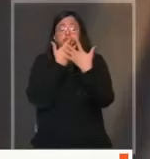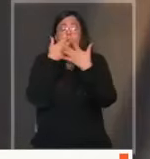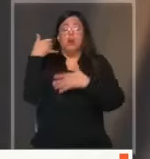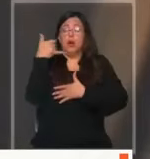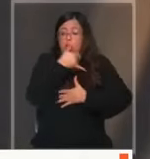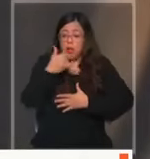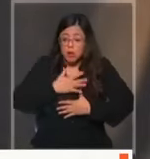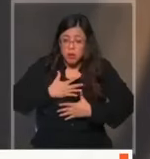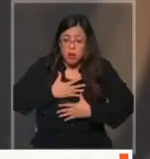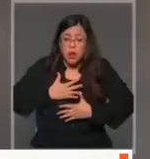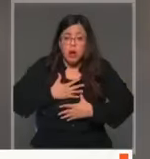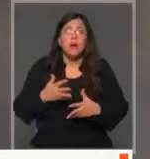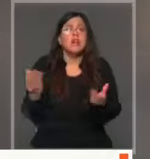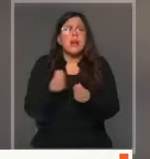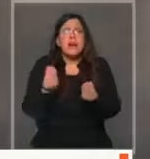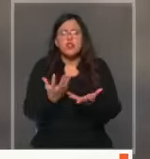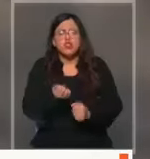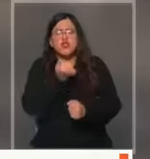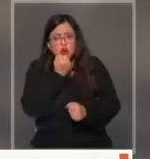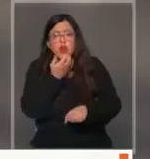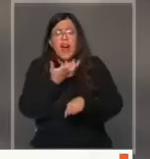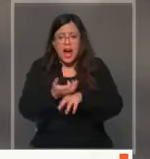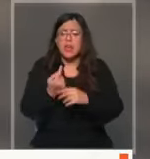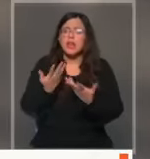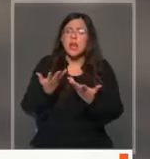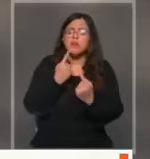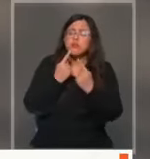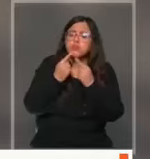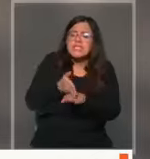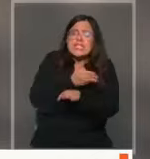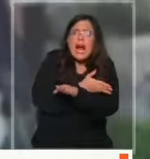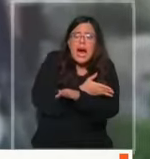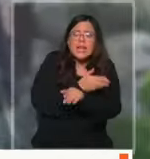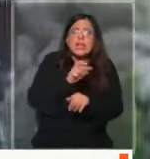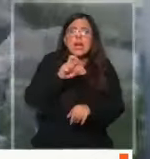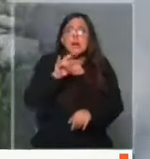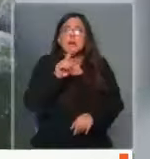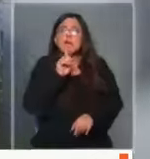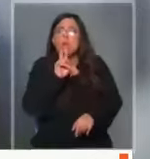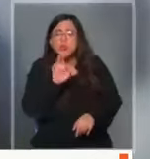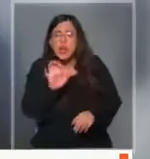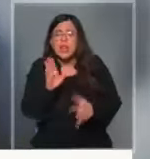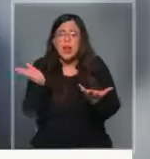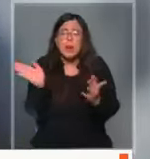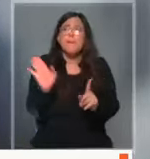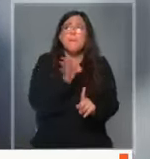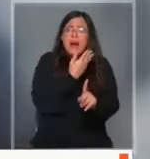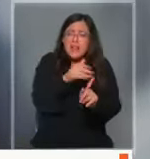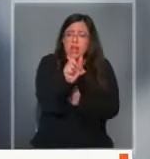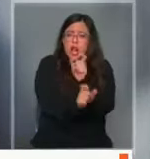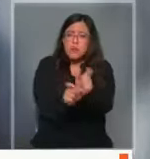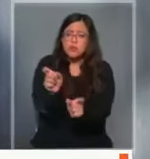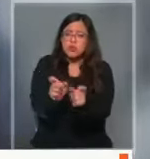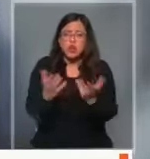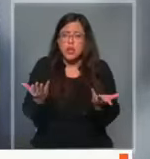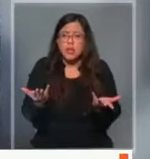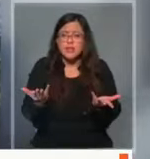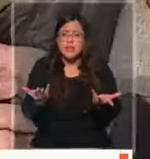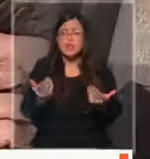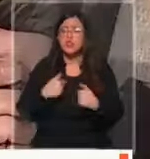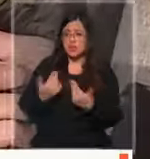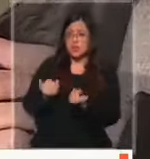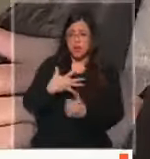no negligencia? ¿Se hicieron los exámenes previo a la incursión en Putre? ¿Hubo maltratos a los conscriptos? Yo necesito a mi